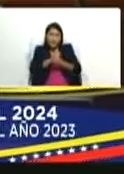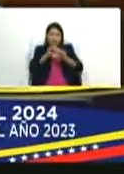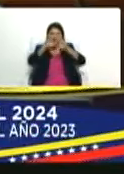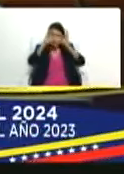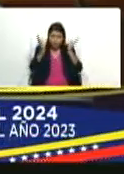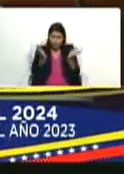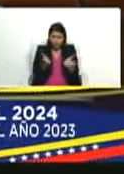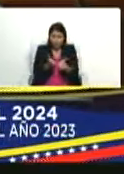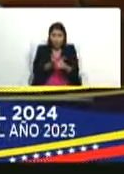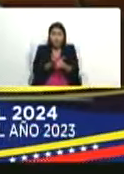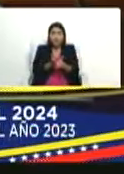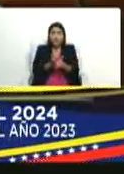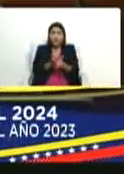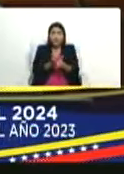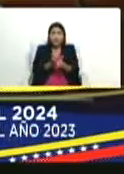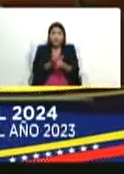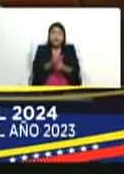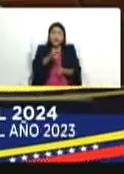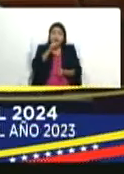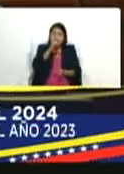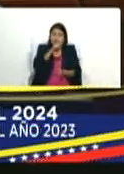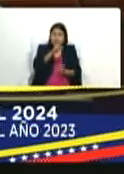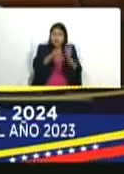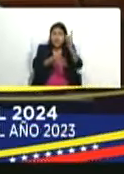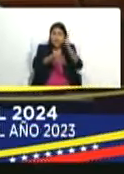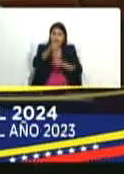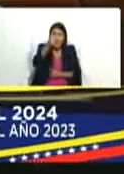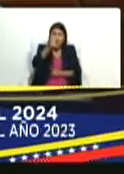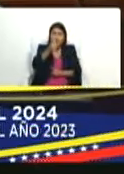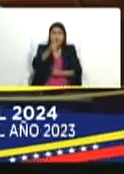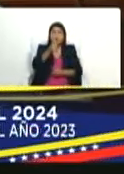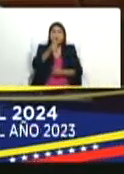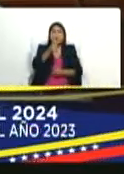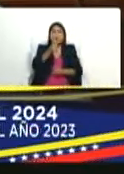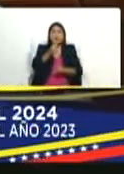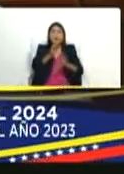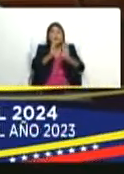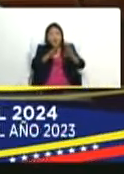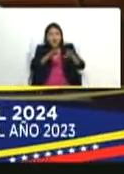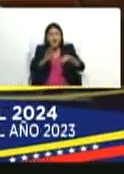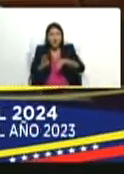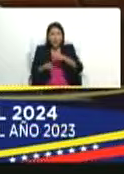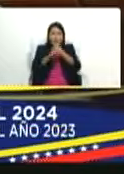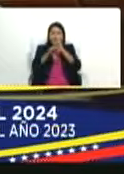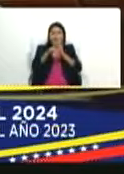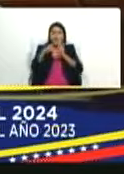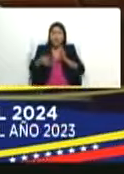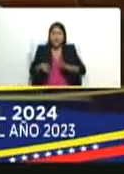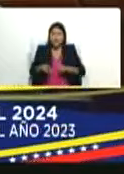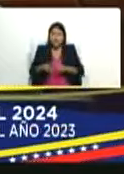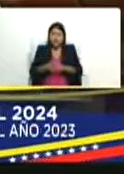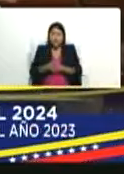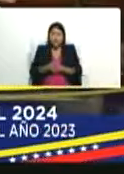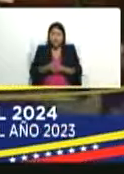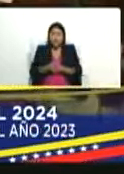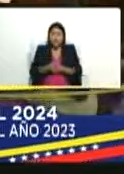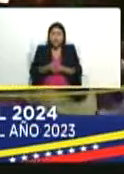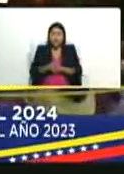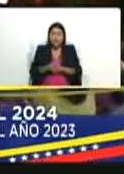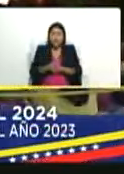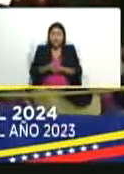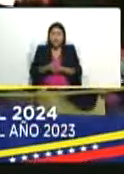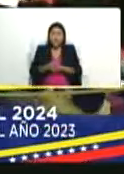humanidad. Amor que se ve materializado en la férrea defensa de la igualdad de los derechos,